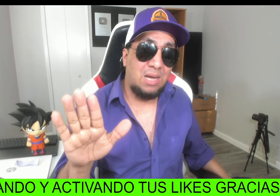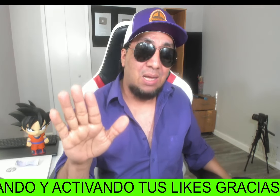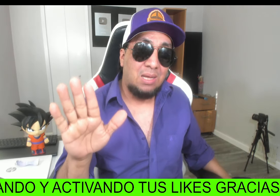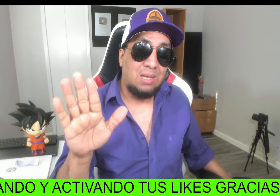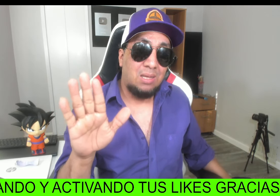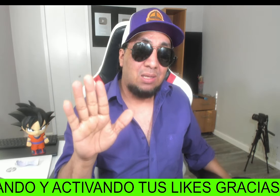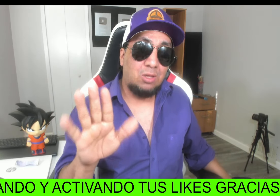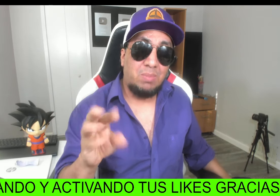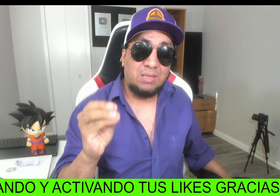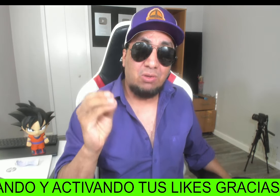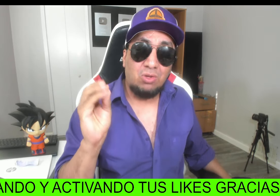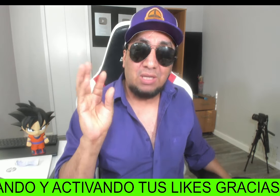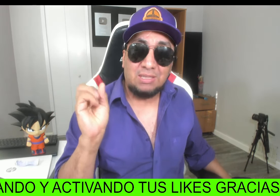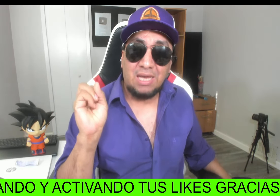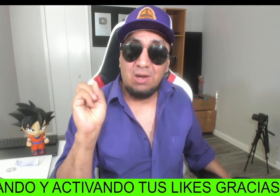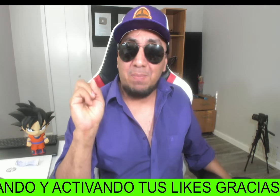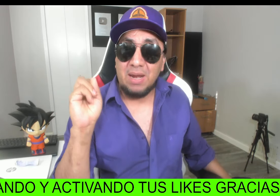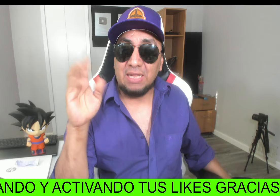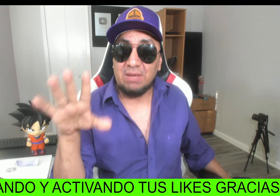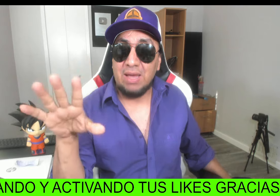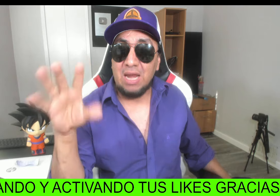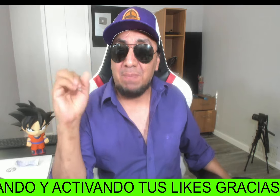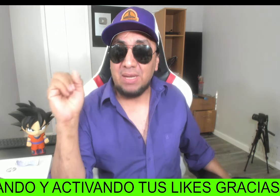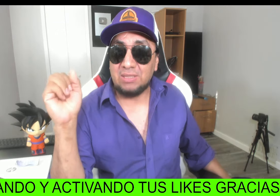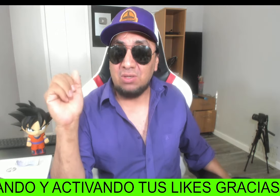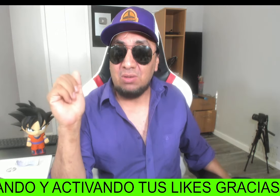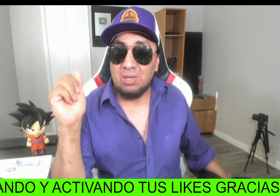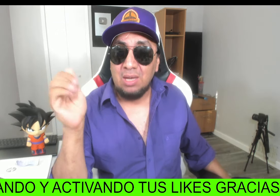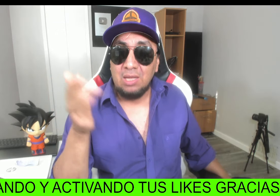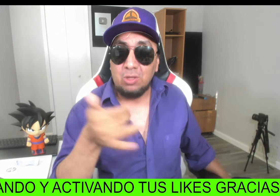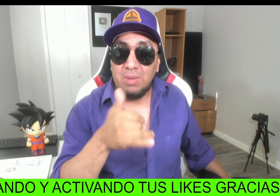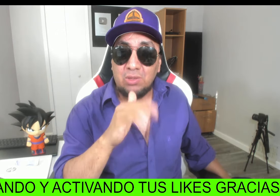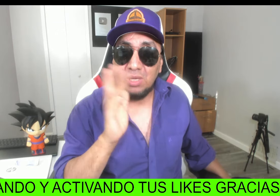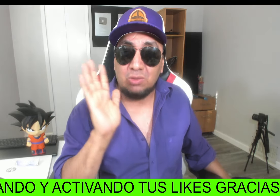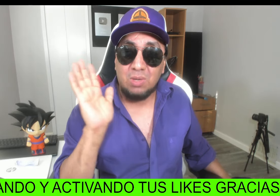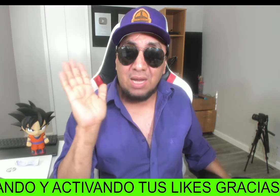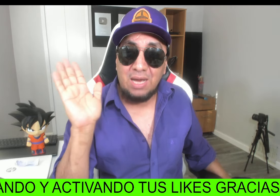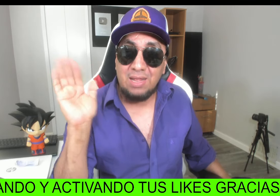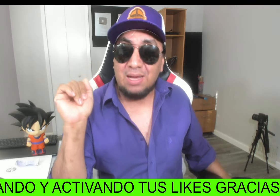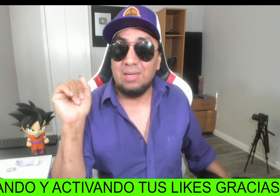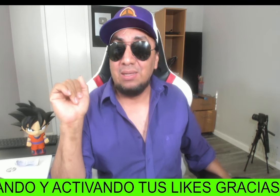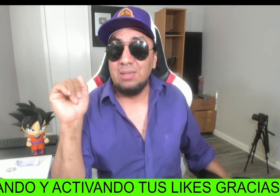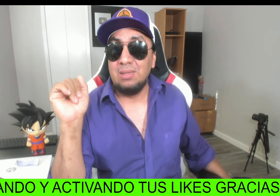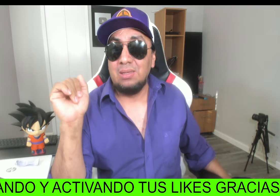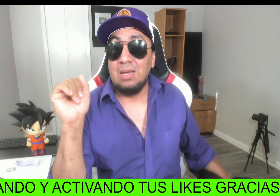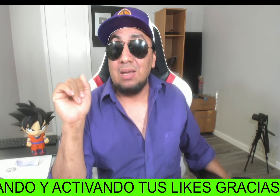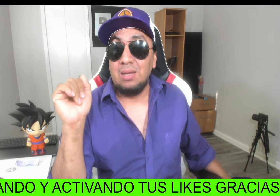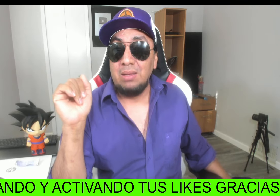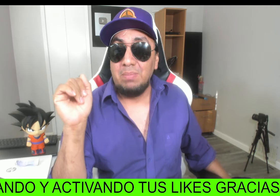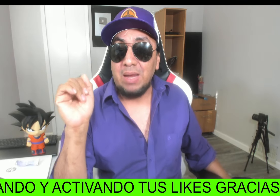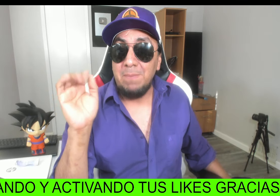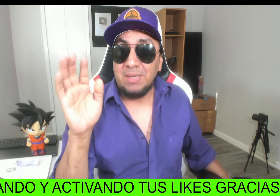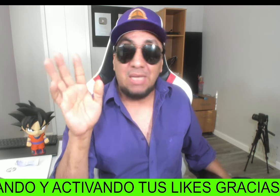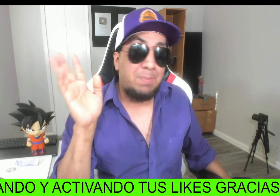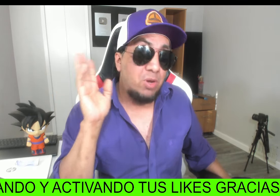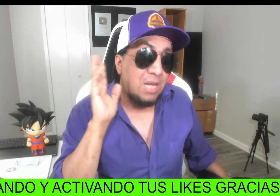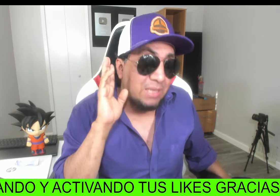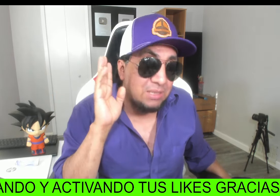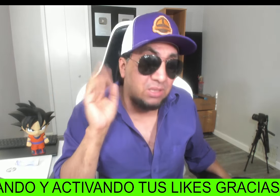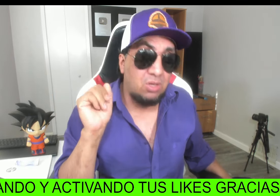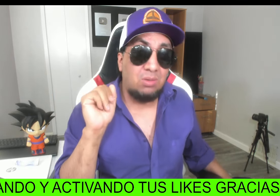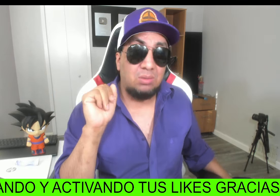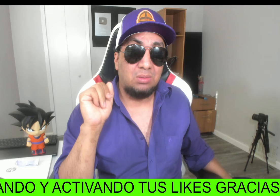tranquila. Tómate unos tres ajos para que te baje la presión. Tómate una azucarada. Para empezar,